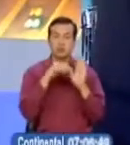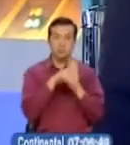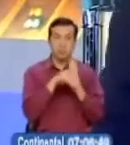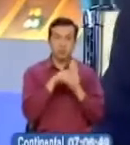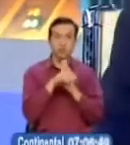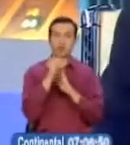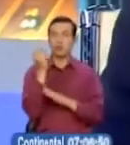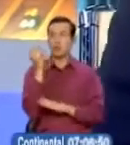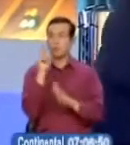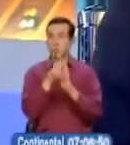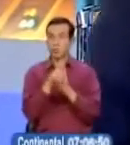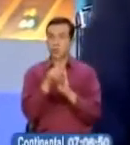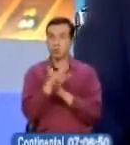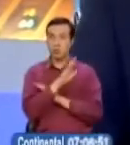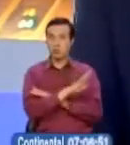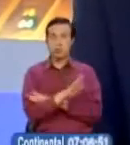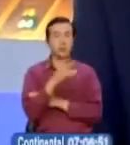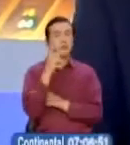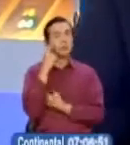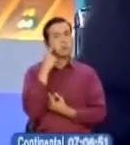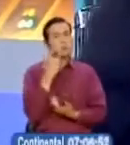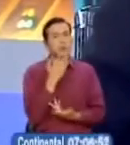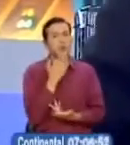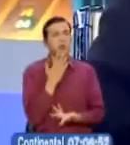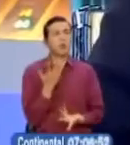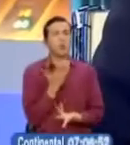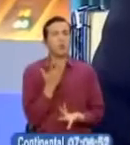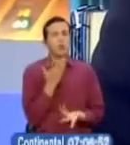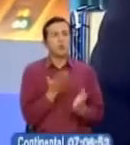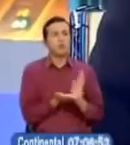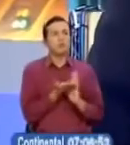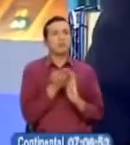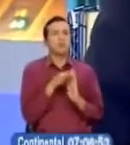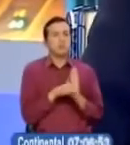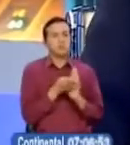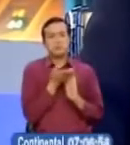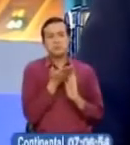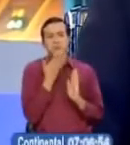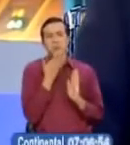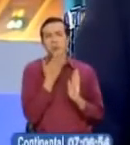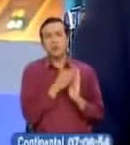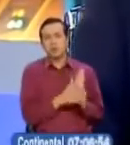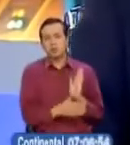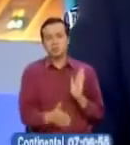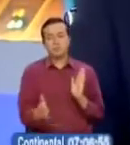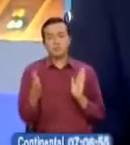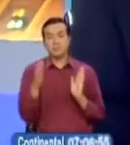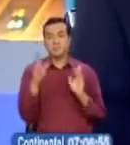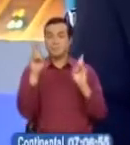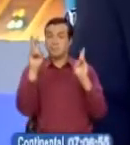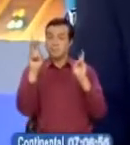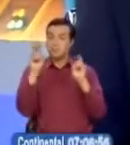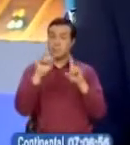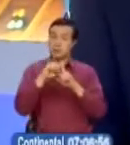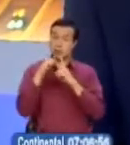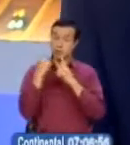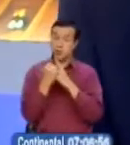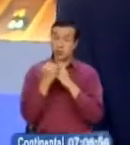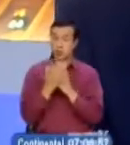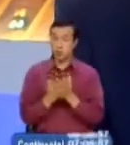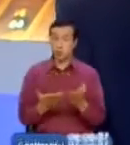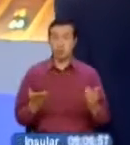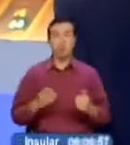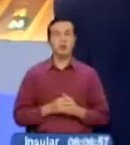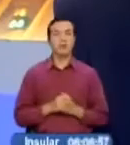los depositantes, para ver ¿cómo es el comportamiento en estos últimos tiempos en relación a la coyuntura que se nos ha